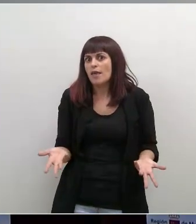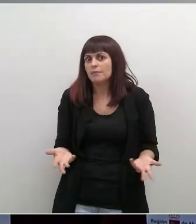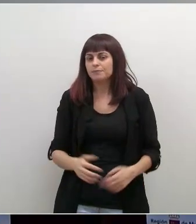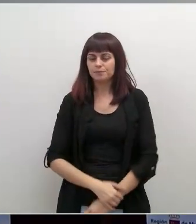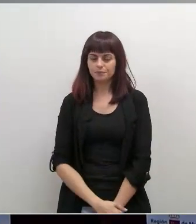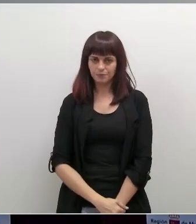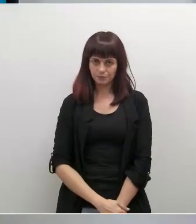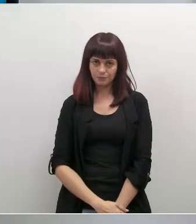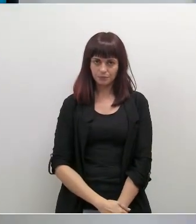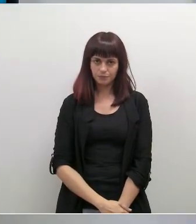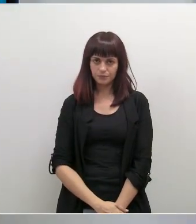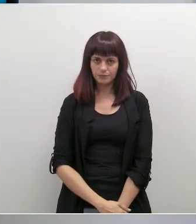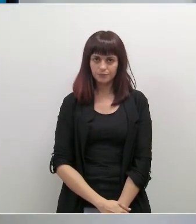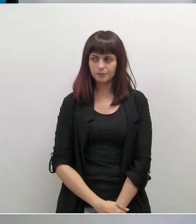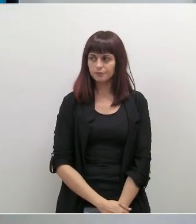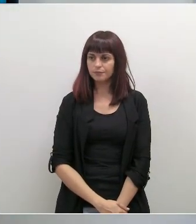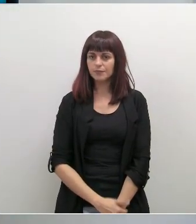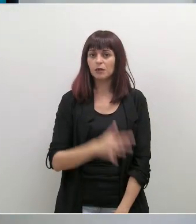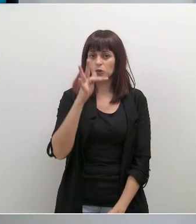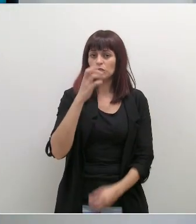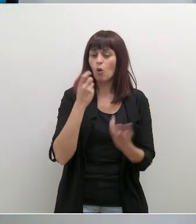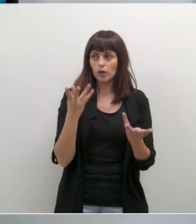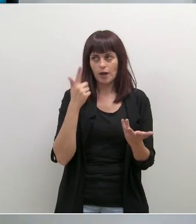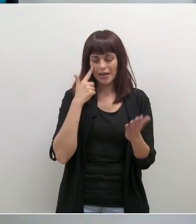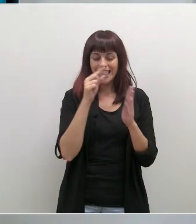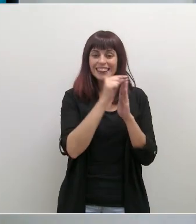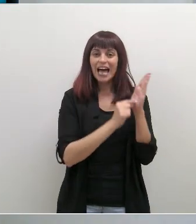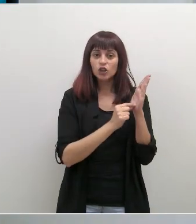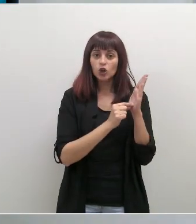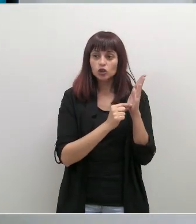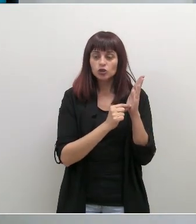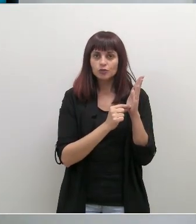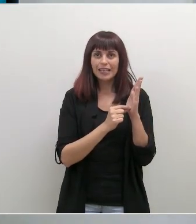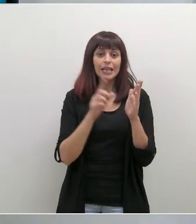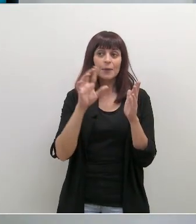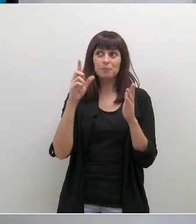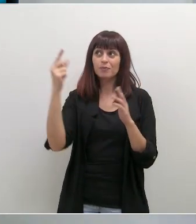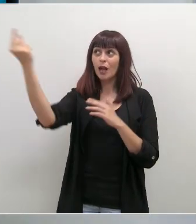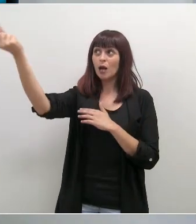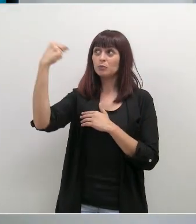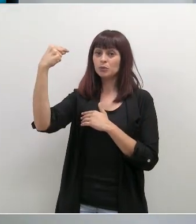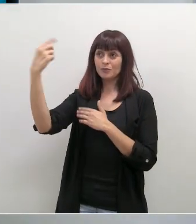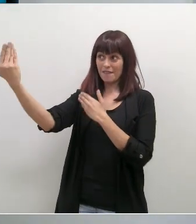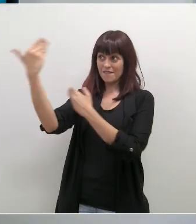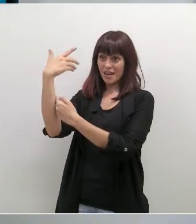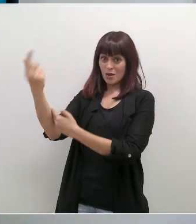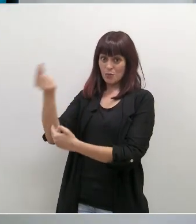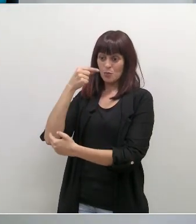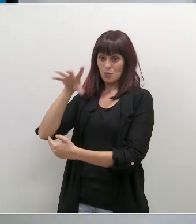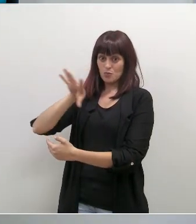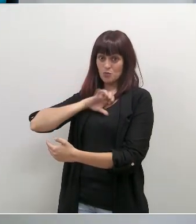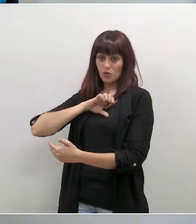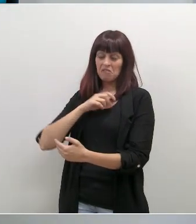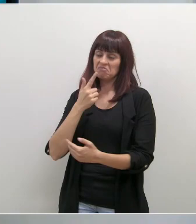Gracias. Bueno, no tenemos datos realmente importados. La verdad es que cuando el Ministerio dice que hay muy poquitos casos